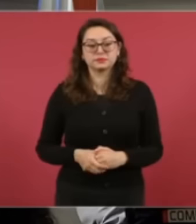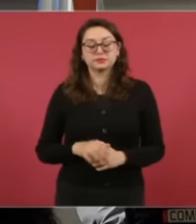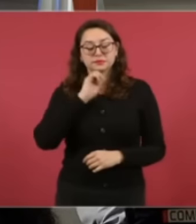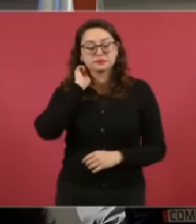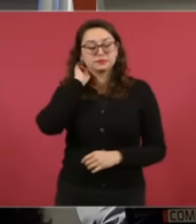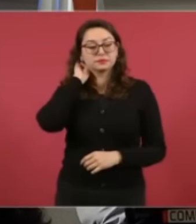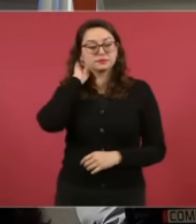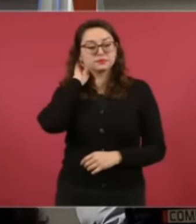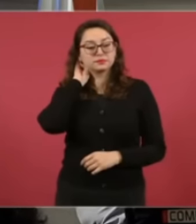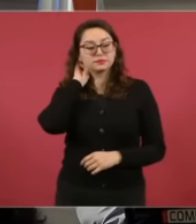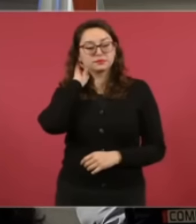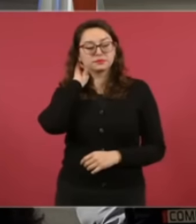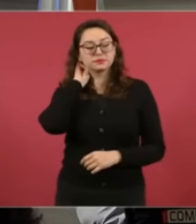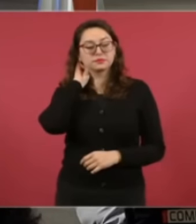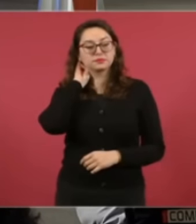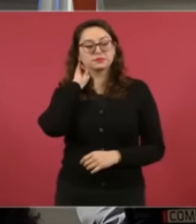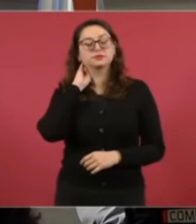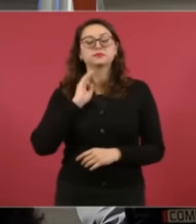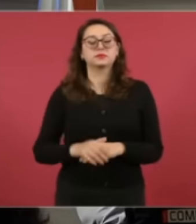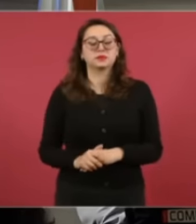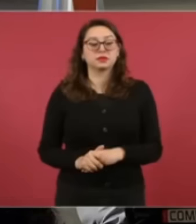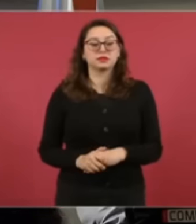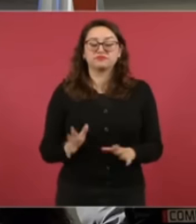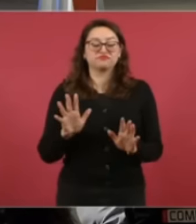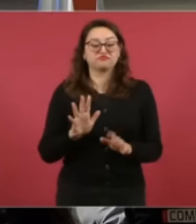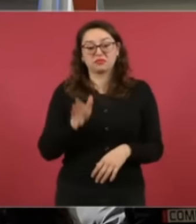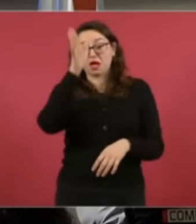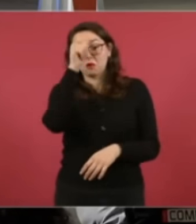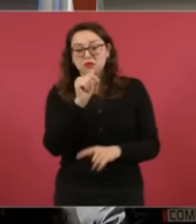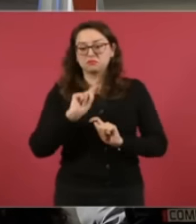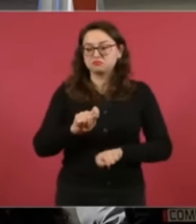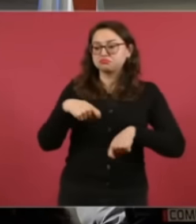Pero bueno, otras cosas, ¿no? 6 notarías,